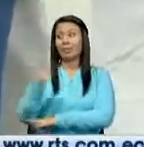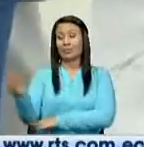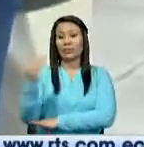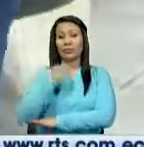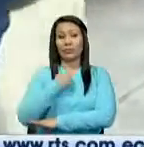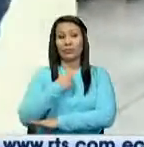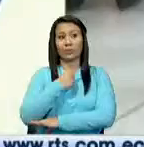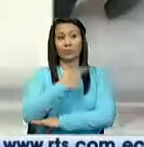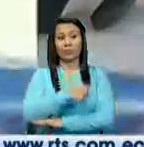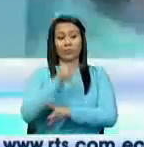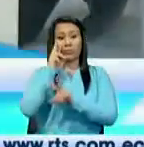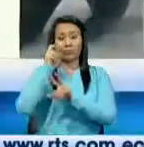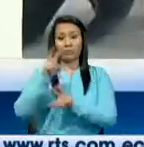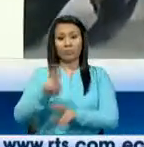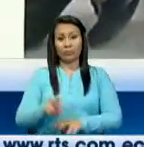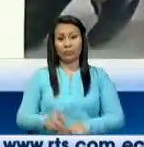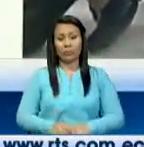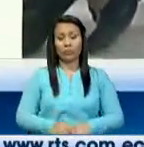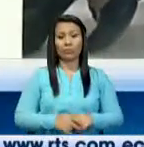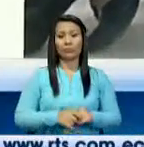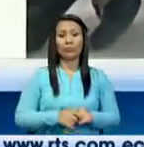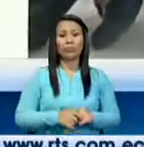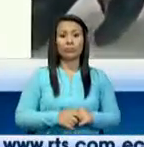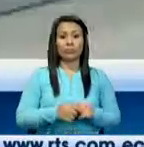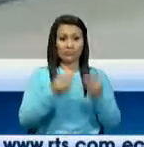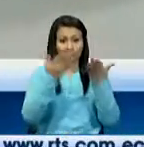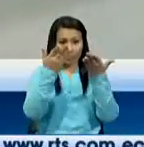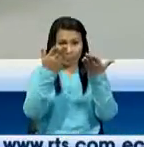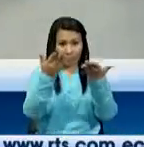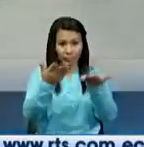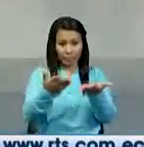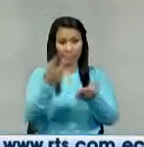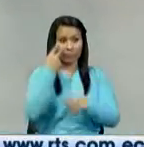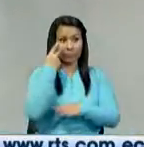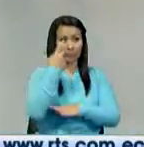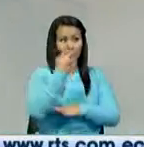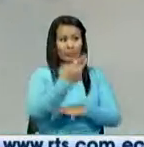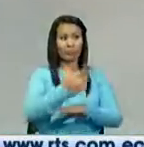audiencia de formulación de cargos, informó Ítalo Ruiz.